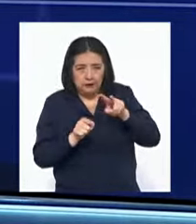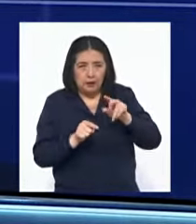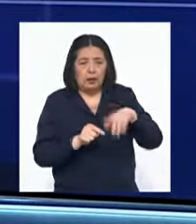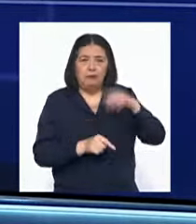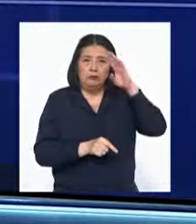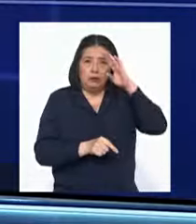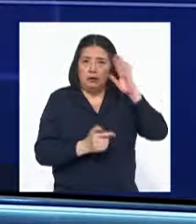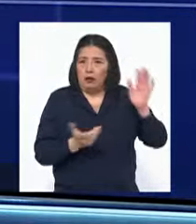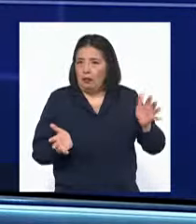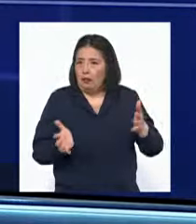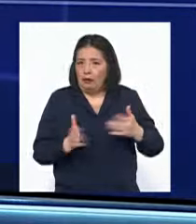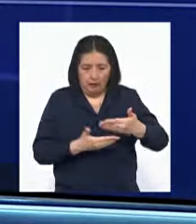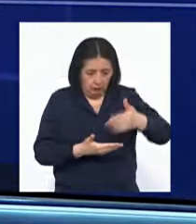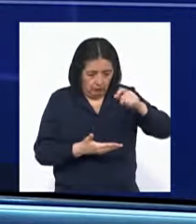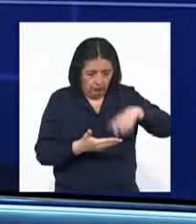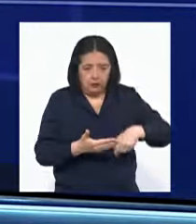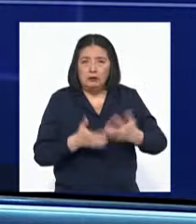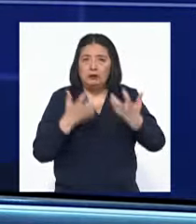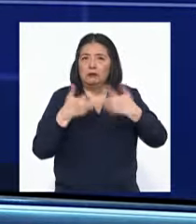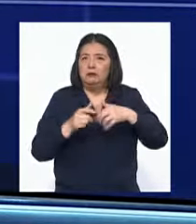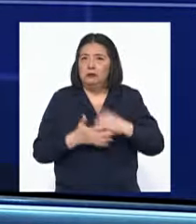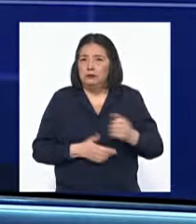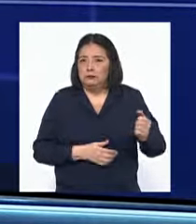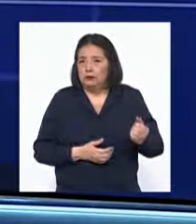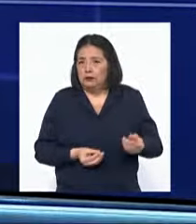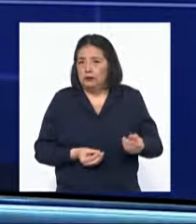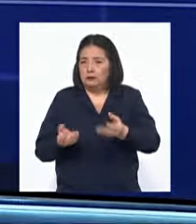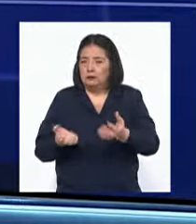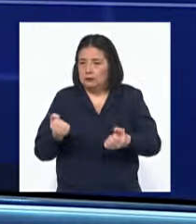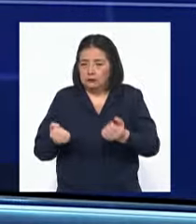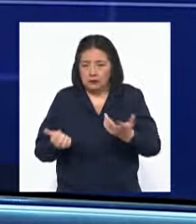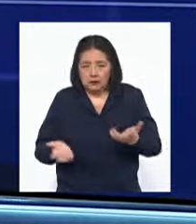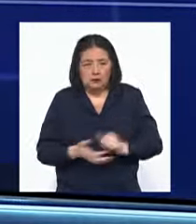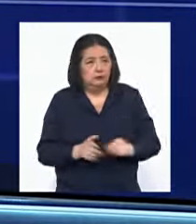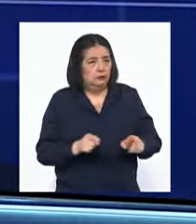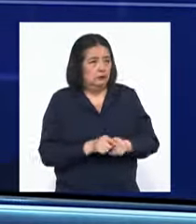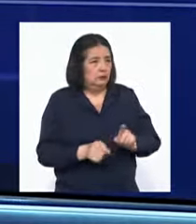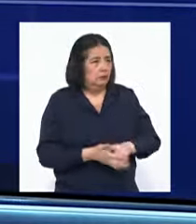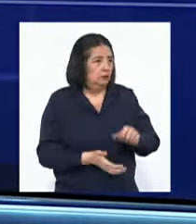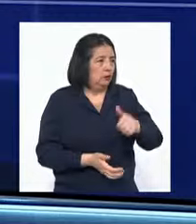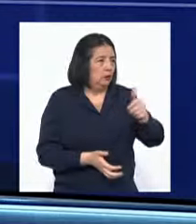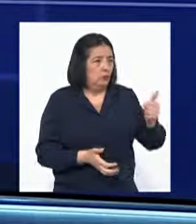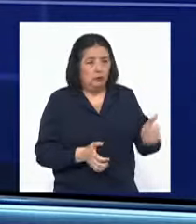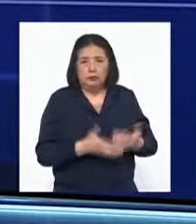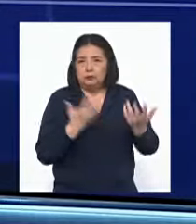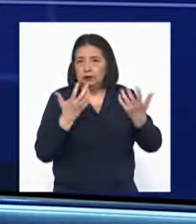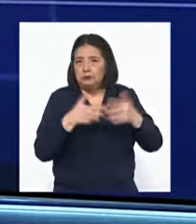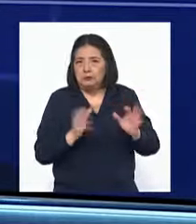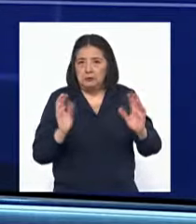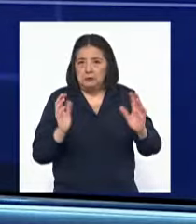del Perú no ha renovado contrato con la empresa contratista y además ha prescindido de otros proveedores.